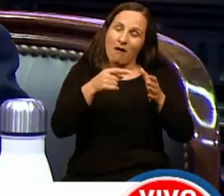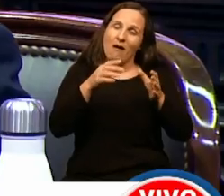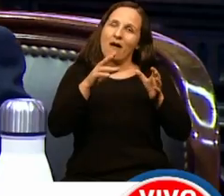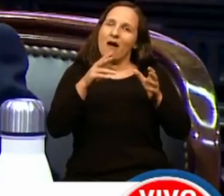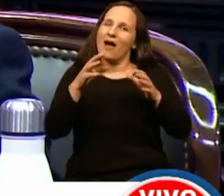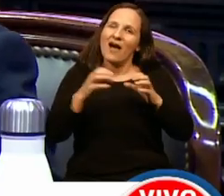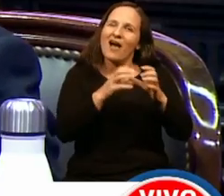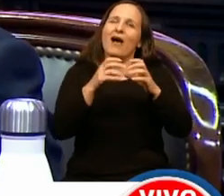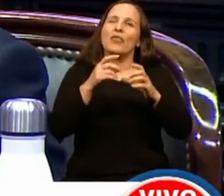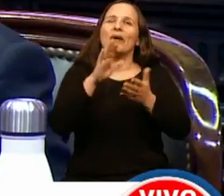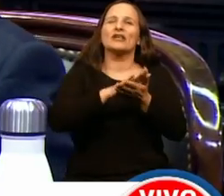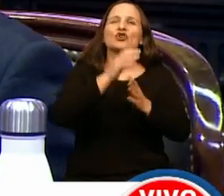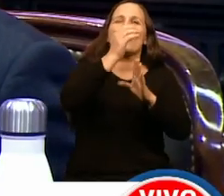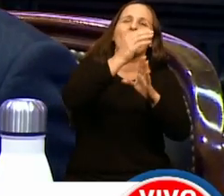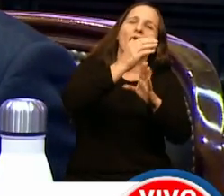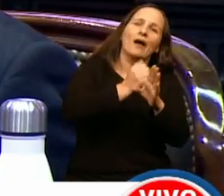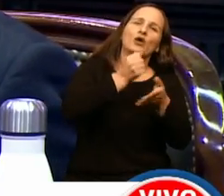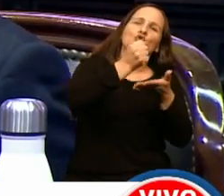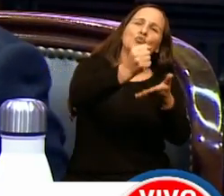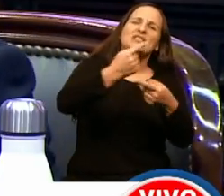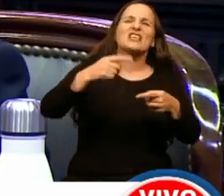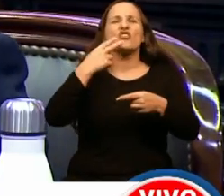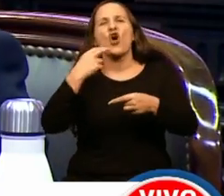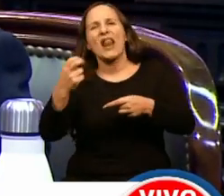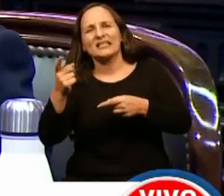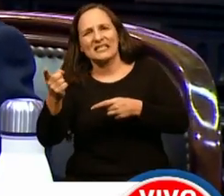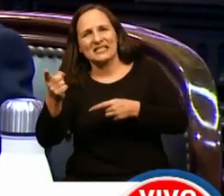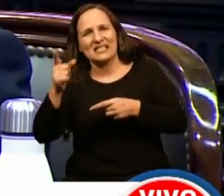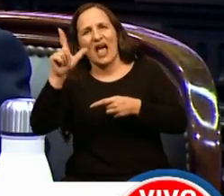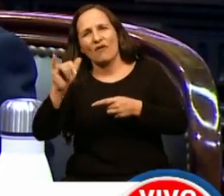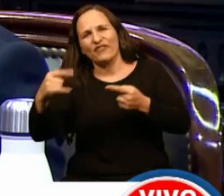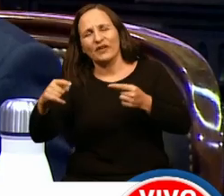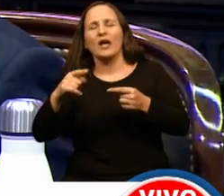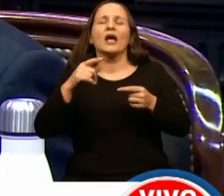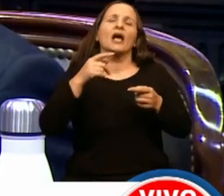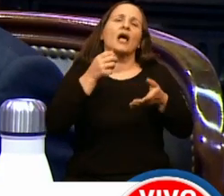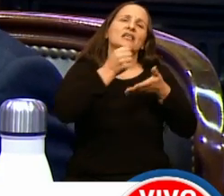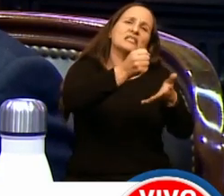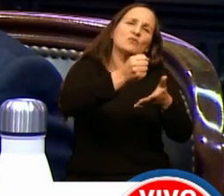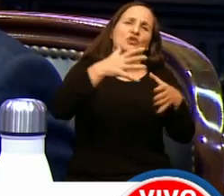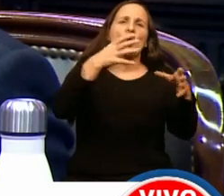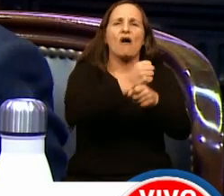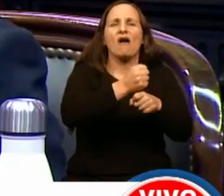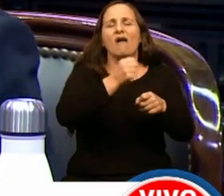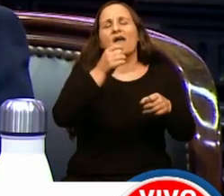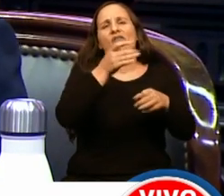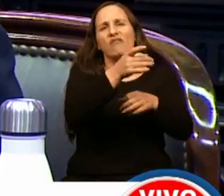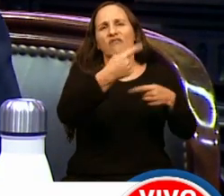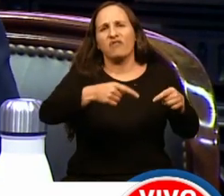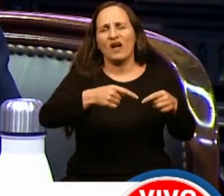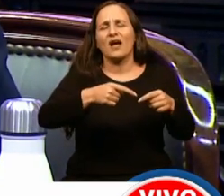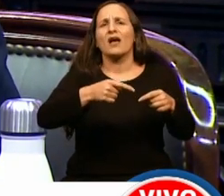los cuantiosos subsidios a la electricidad los cuantiosos subsidios al transporte hay